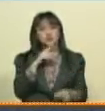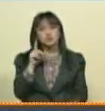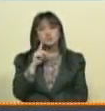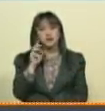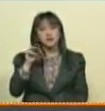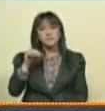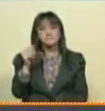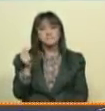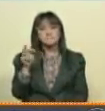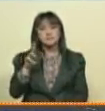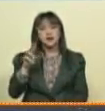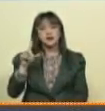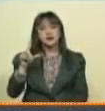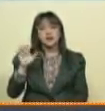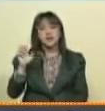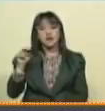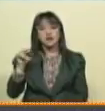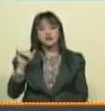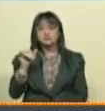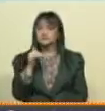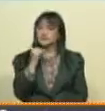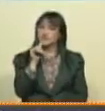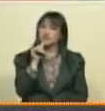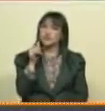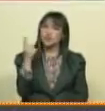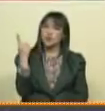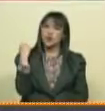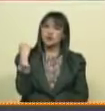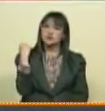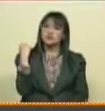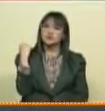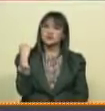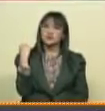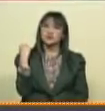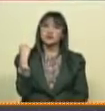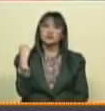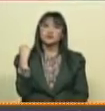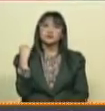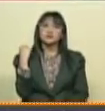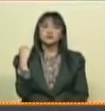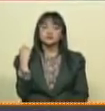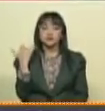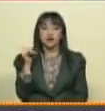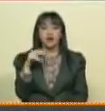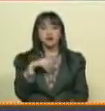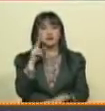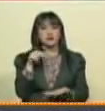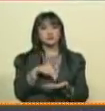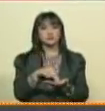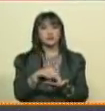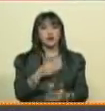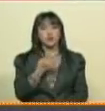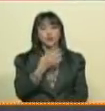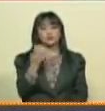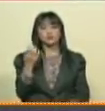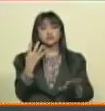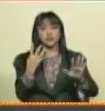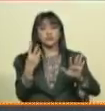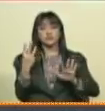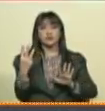Contreras, informaron el día de ayer las que existen a nivel nacional